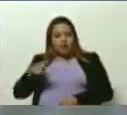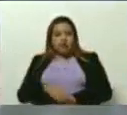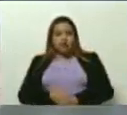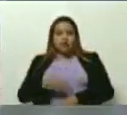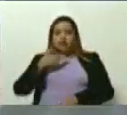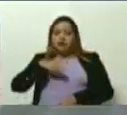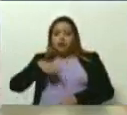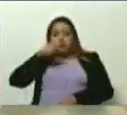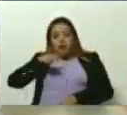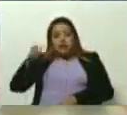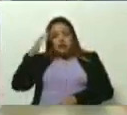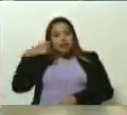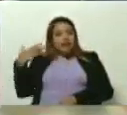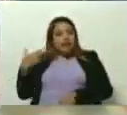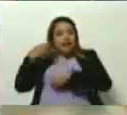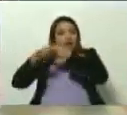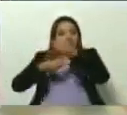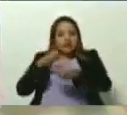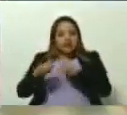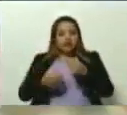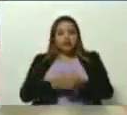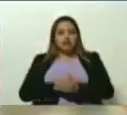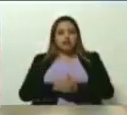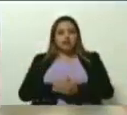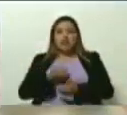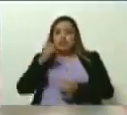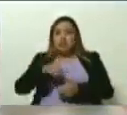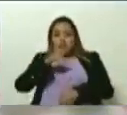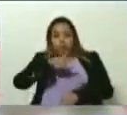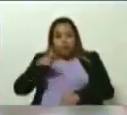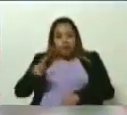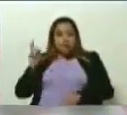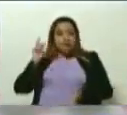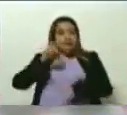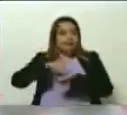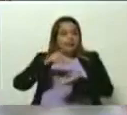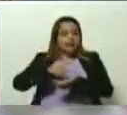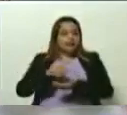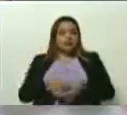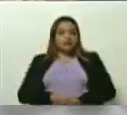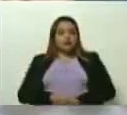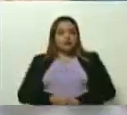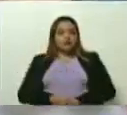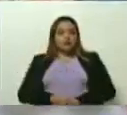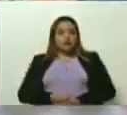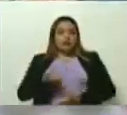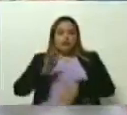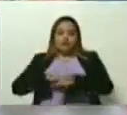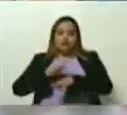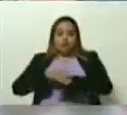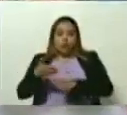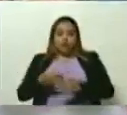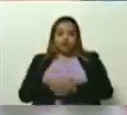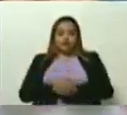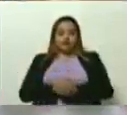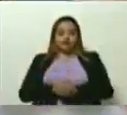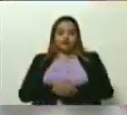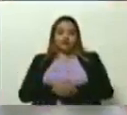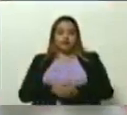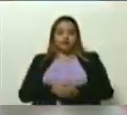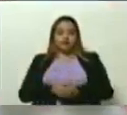pueblo sepa qué estamos haciendo y para que el pueblo participe, porque precisamente, bueno,